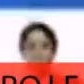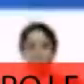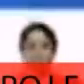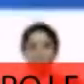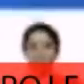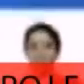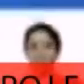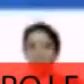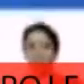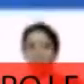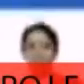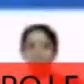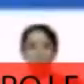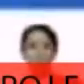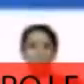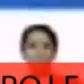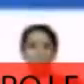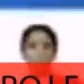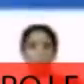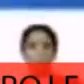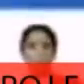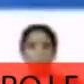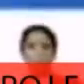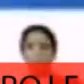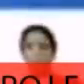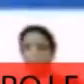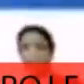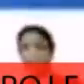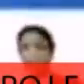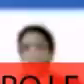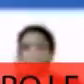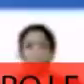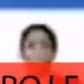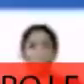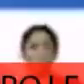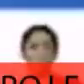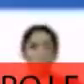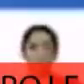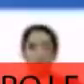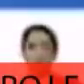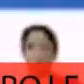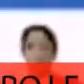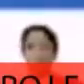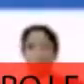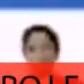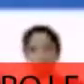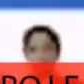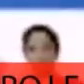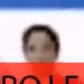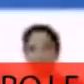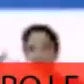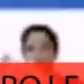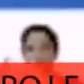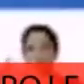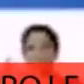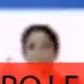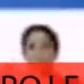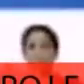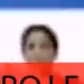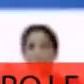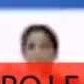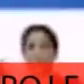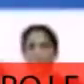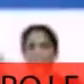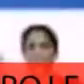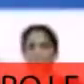vamos al exilio, somos un gobierno en el exilio, para poder sobrevivir por lo menos hasta noviembre y ver cómo se generará después el vacío